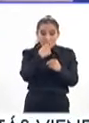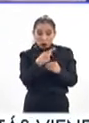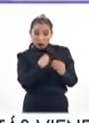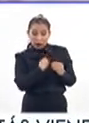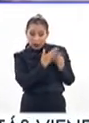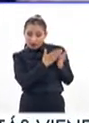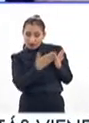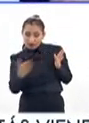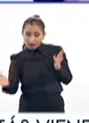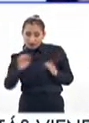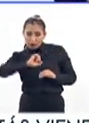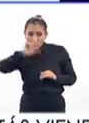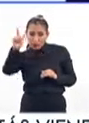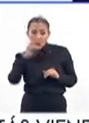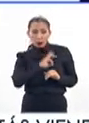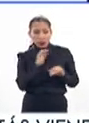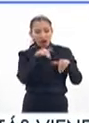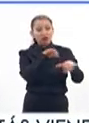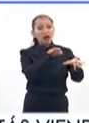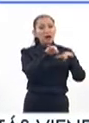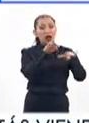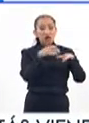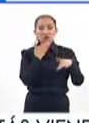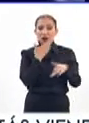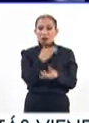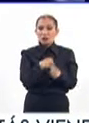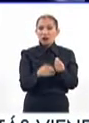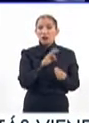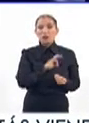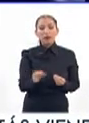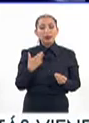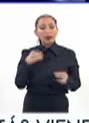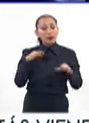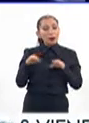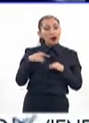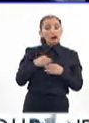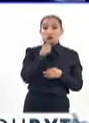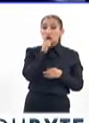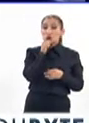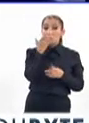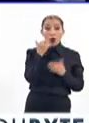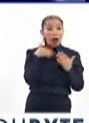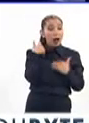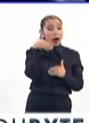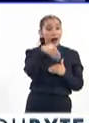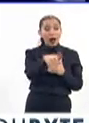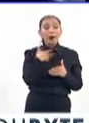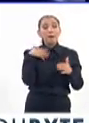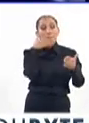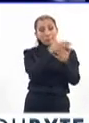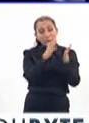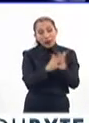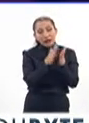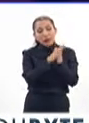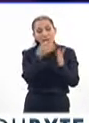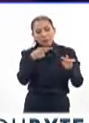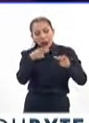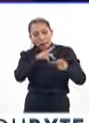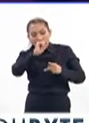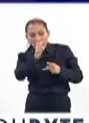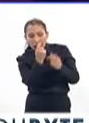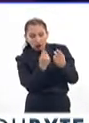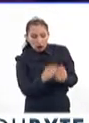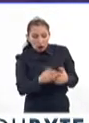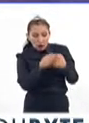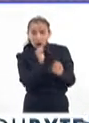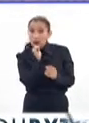su vida profesional puedan desempeñarse con solvencia y capacidad en trabajos que aún no existen, participar en la elaboración de